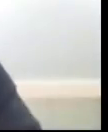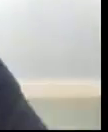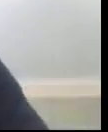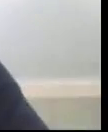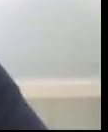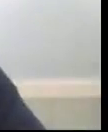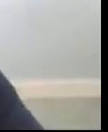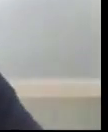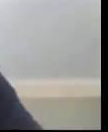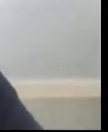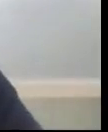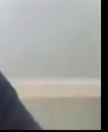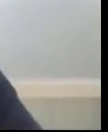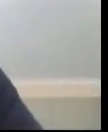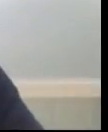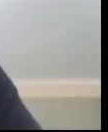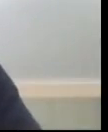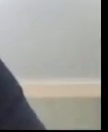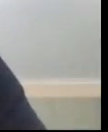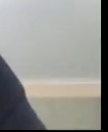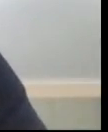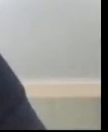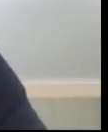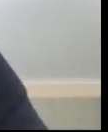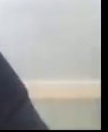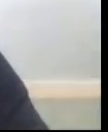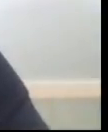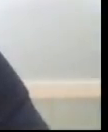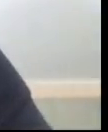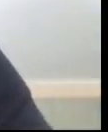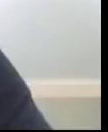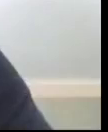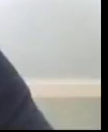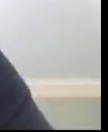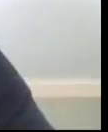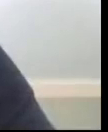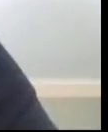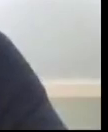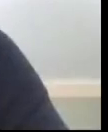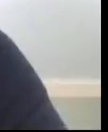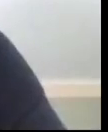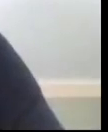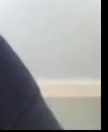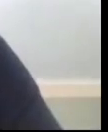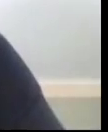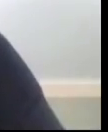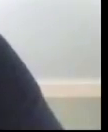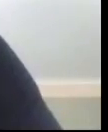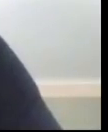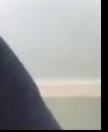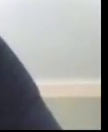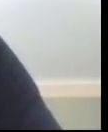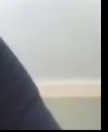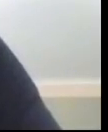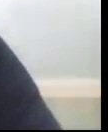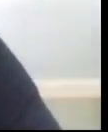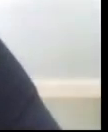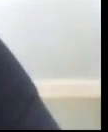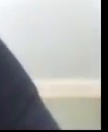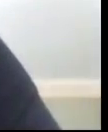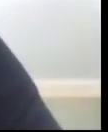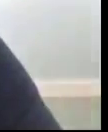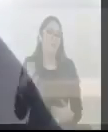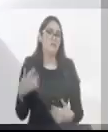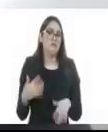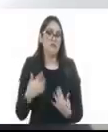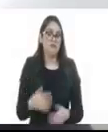a mencionar, pero sin duda es un esfuerzo grande, importante y contribuye como un gran, diría yo, un